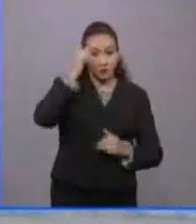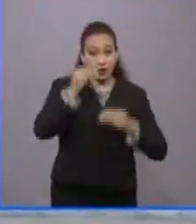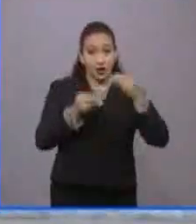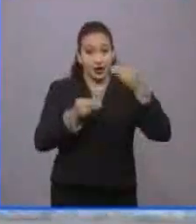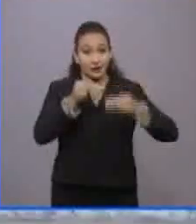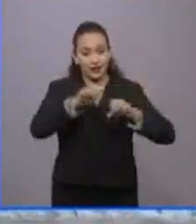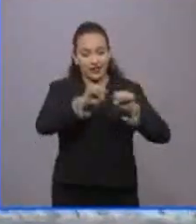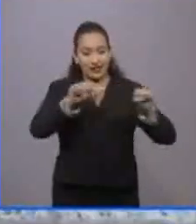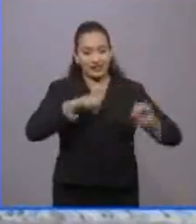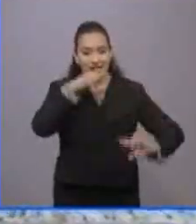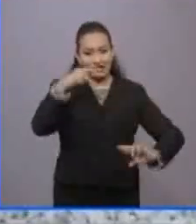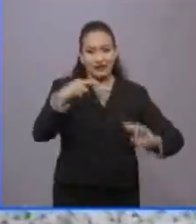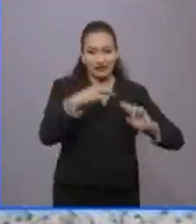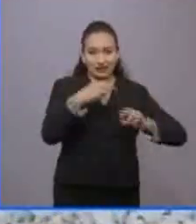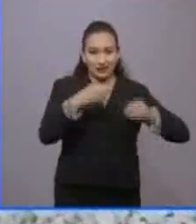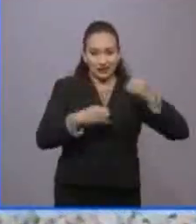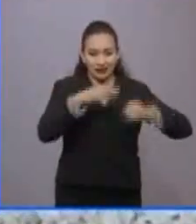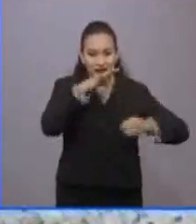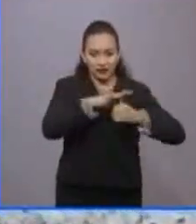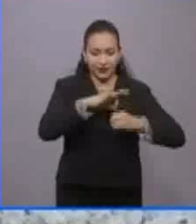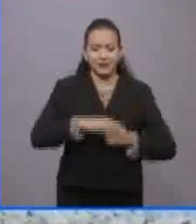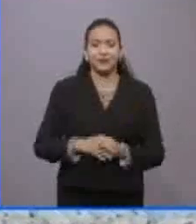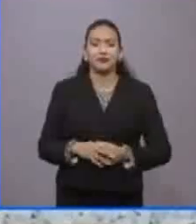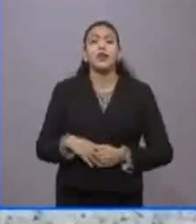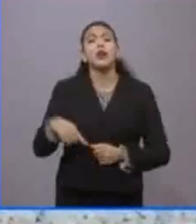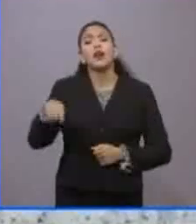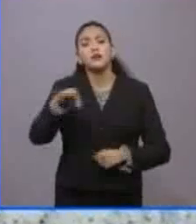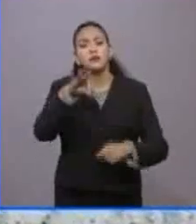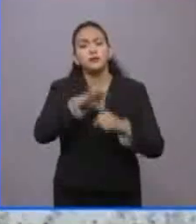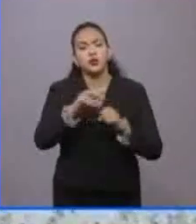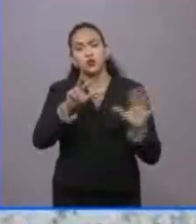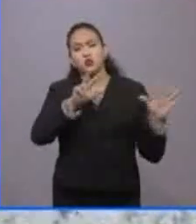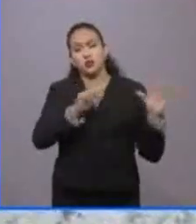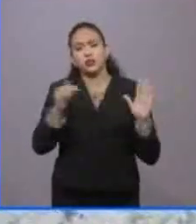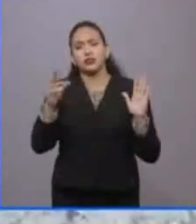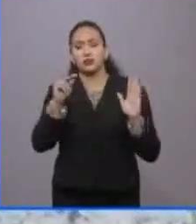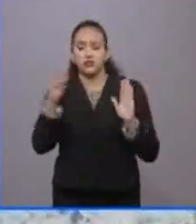de salas regionales del Tribunal Electoral, podrán erogar